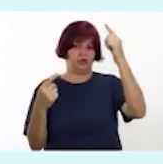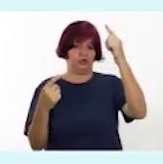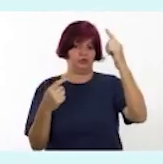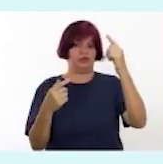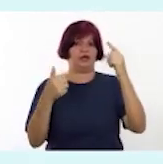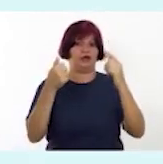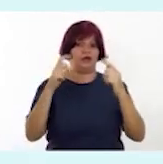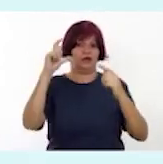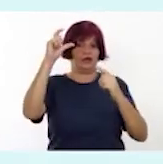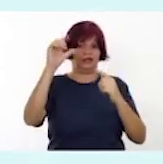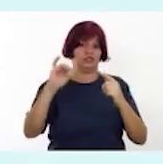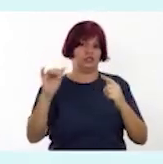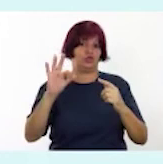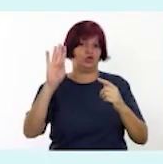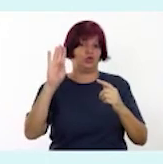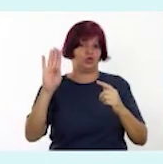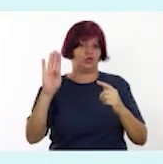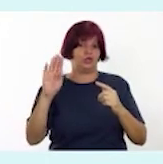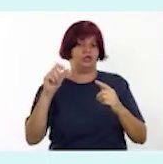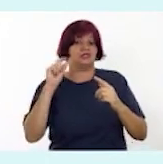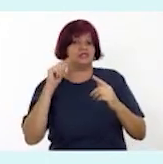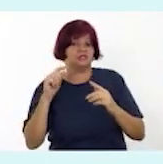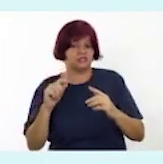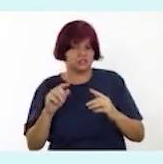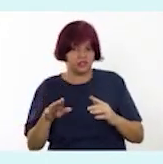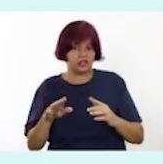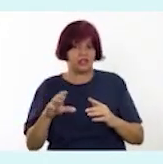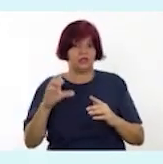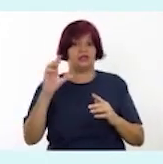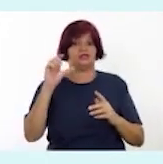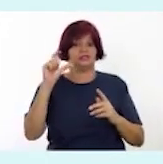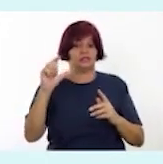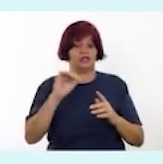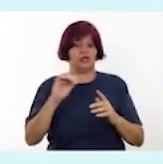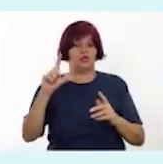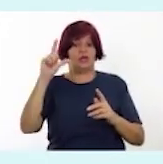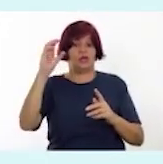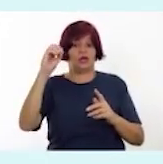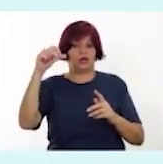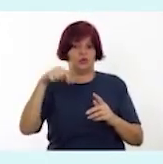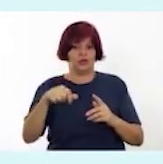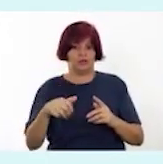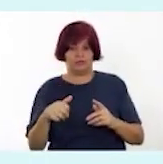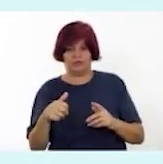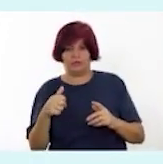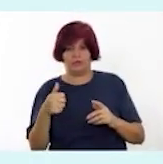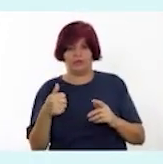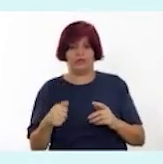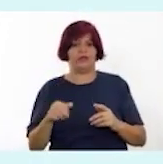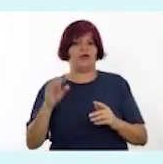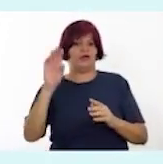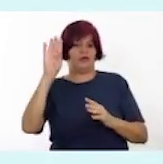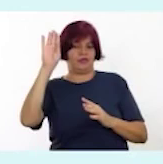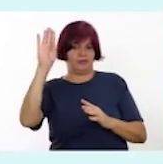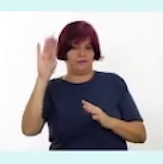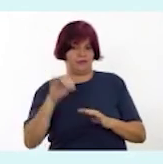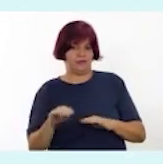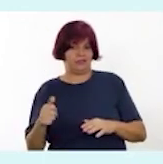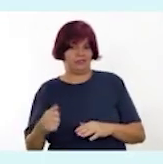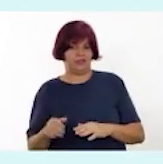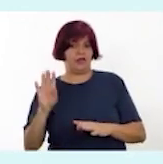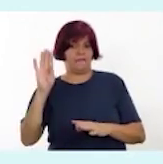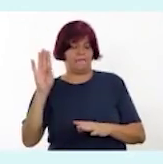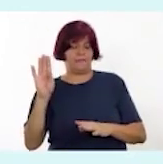la relación entre uno y otra. A la c es igual a b, si solo si c es igual al logaritmo en base a de b.